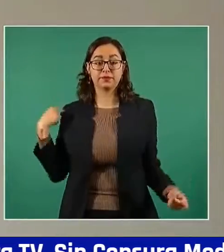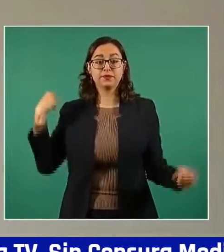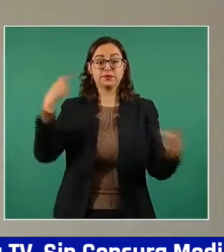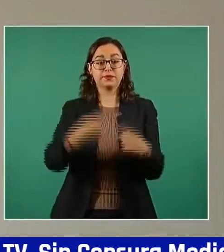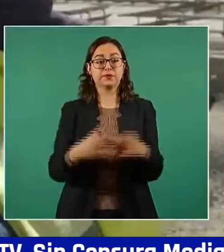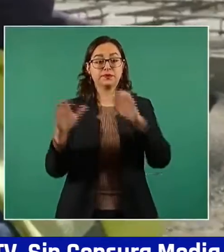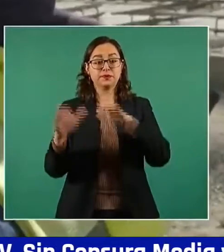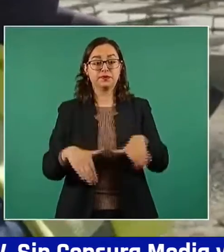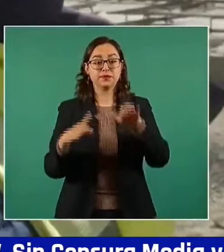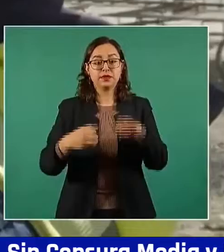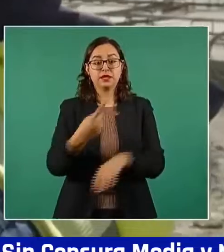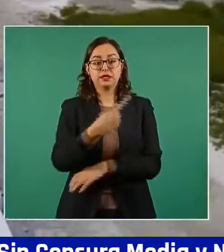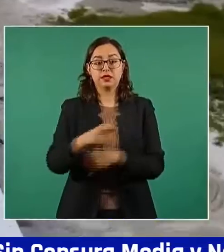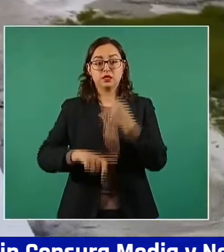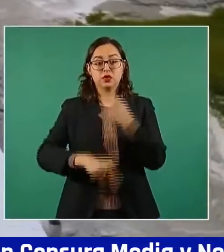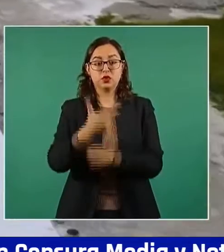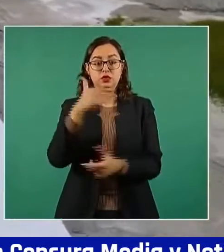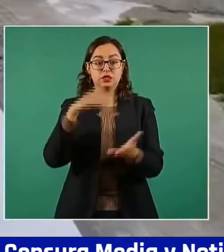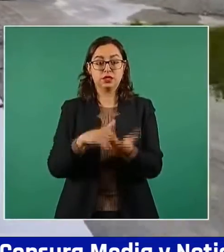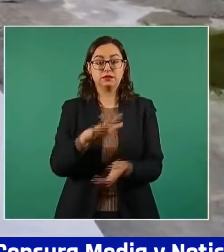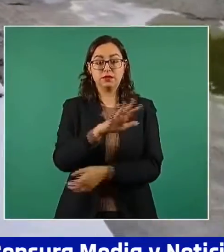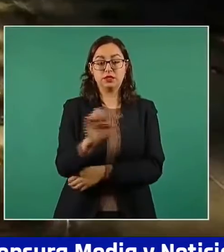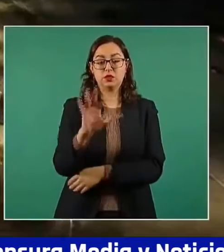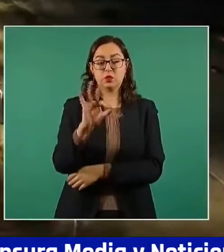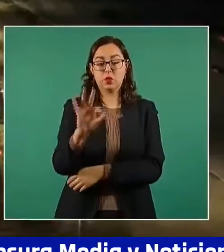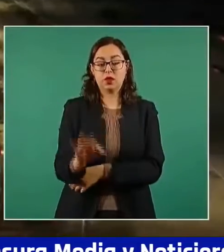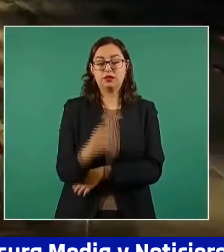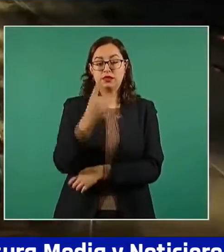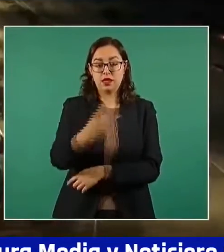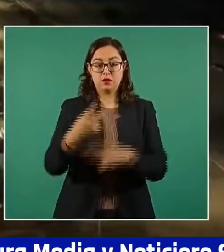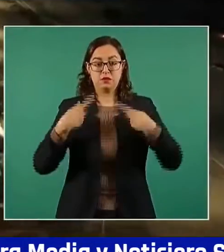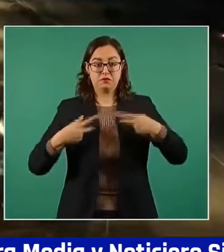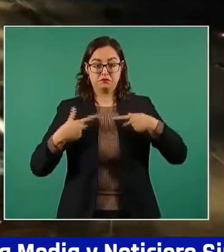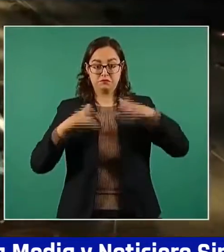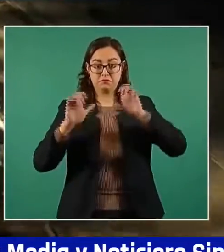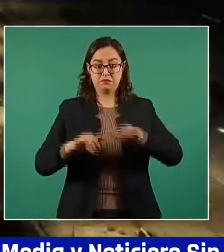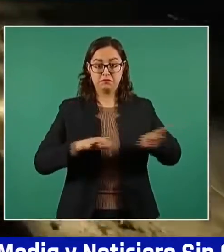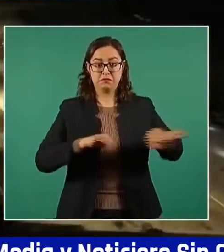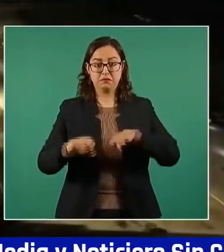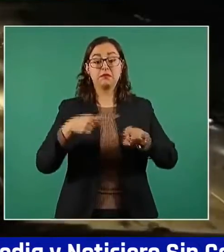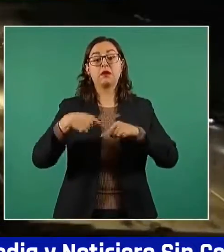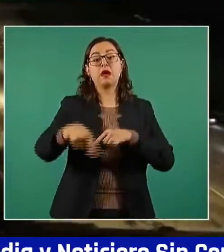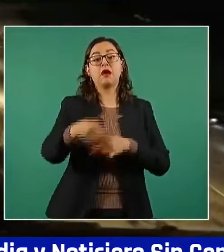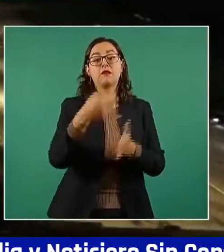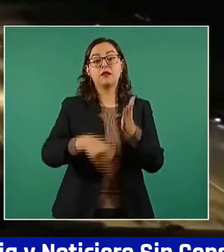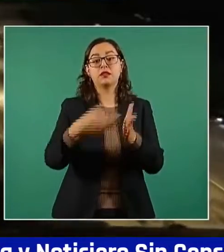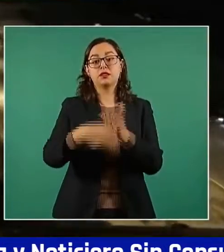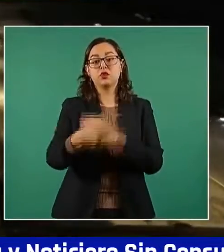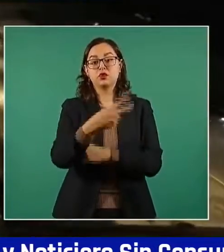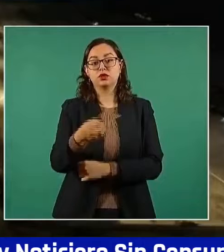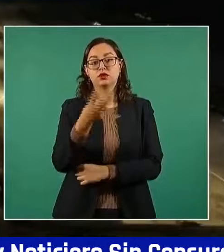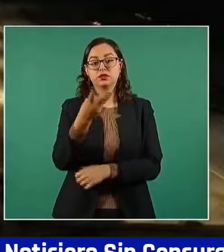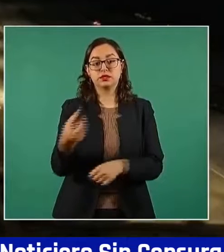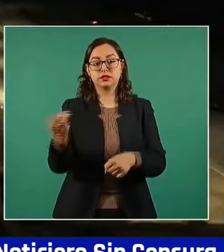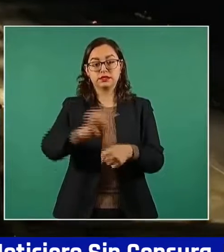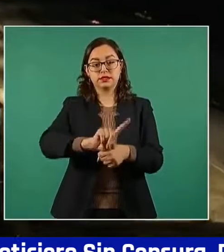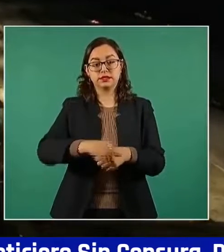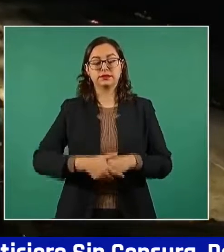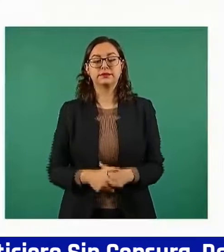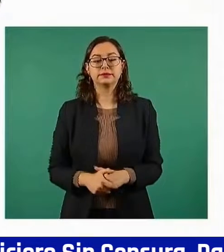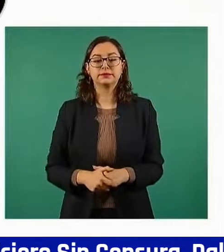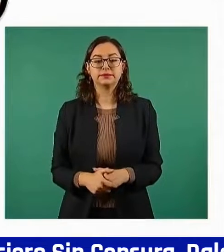generado 112.541 empleos civiles. Faltan 203 días de construcción.